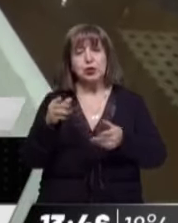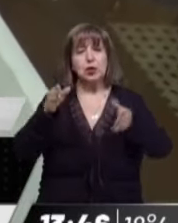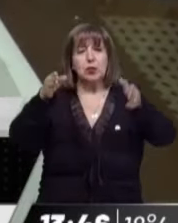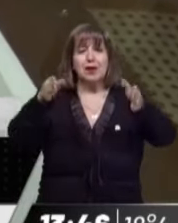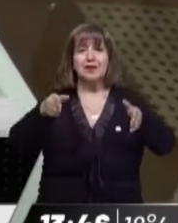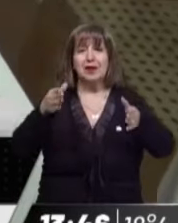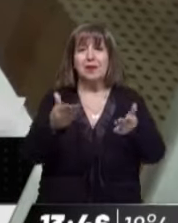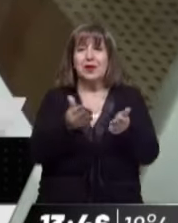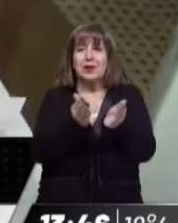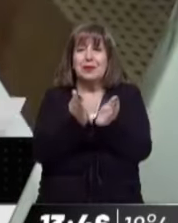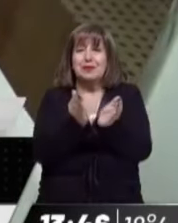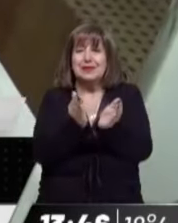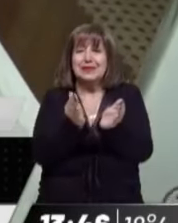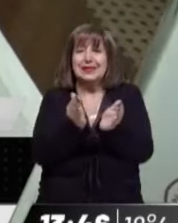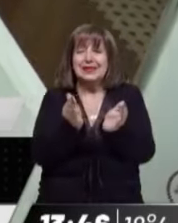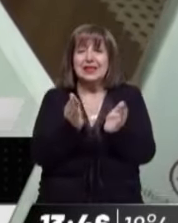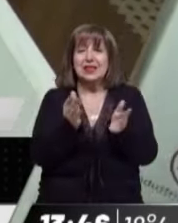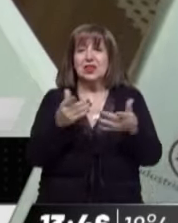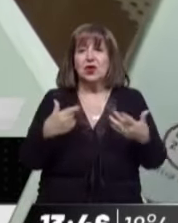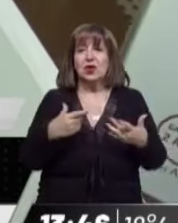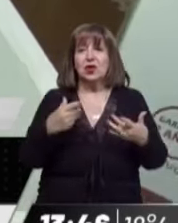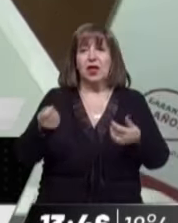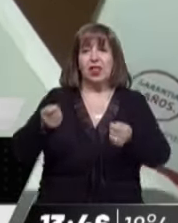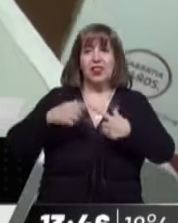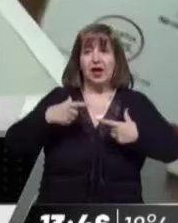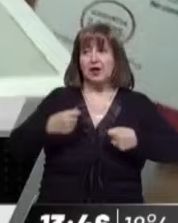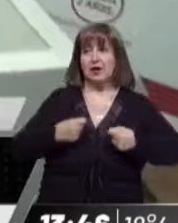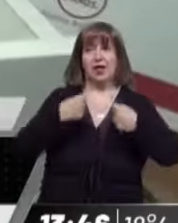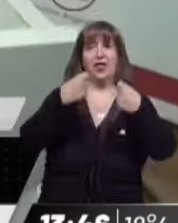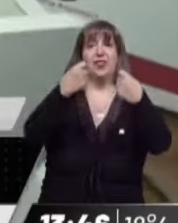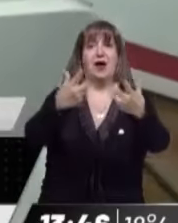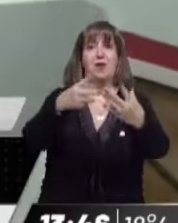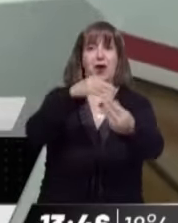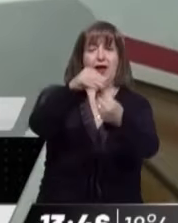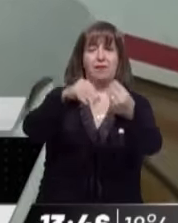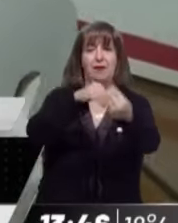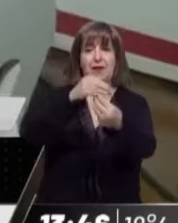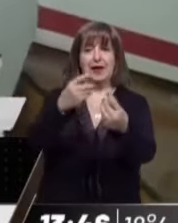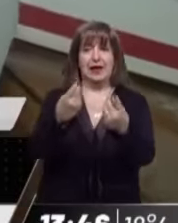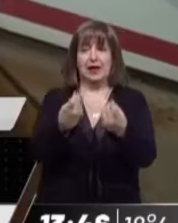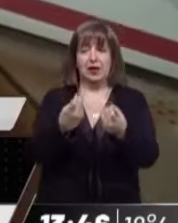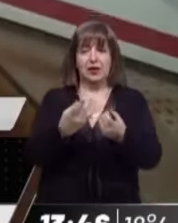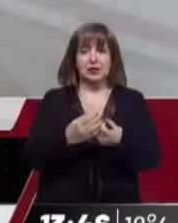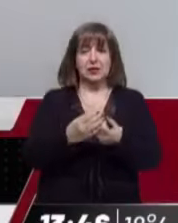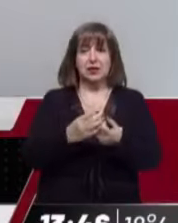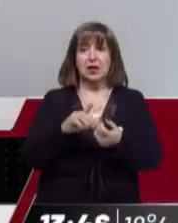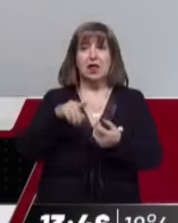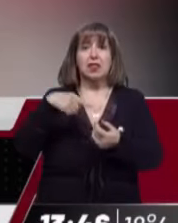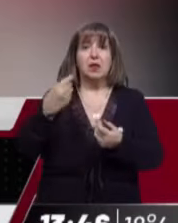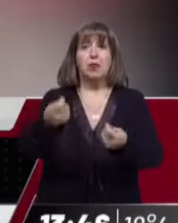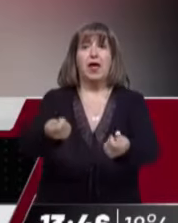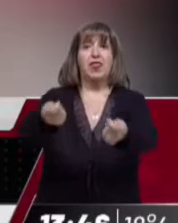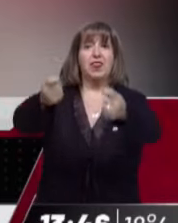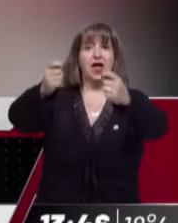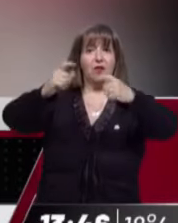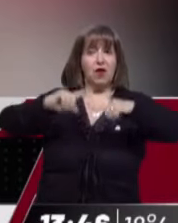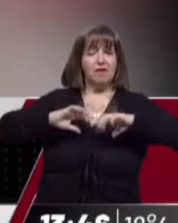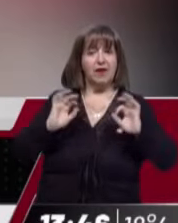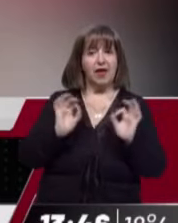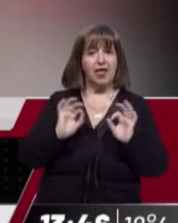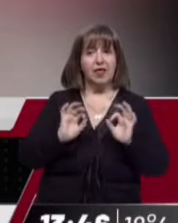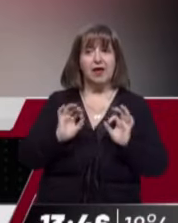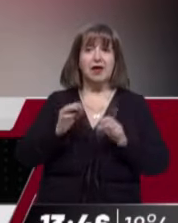lo que tiene que ver con el trabajo de las personas que solidariamente están pensando cada detalle y sin embargo no las devuelven y las